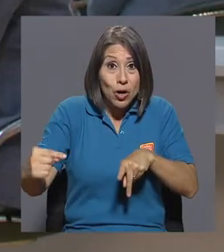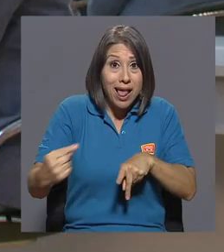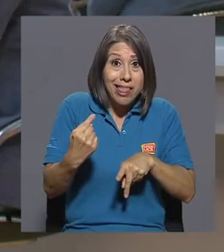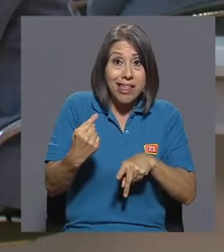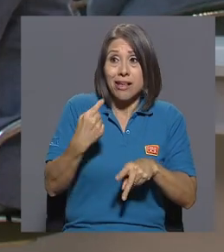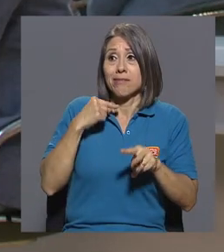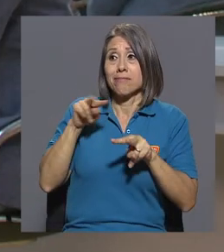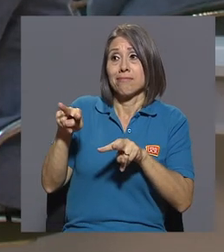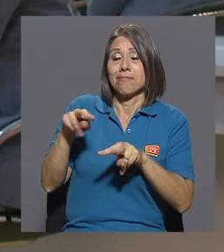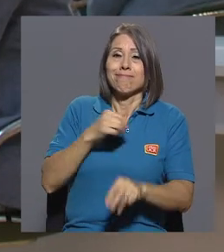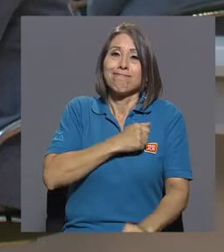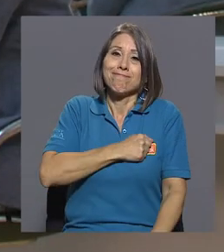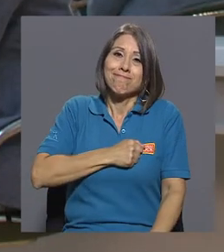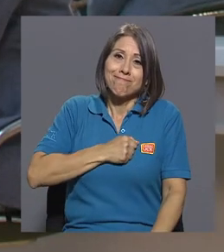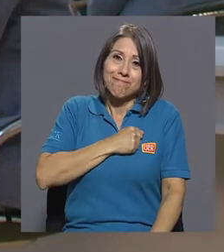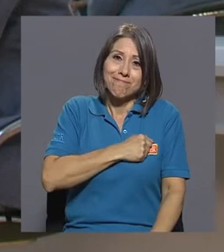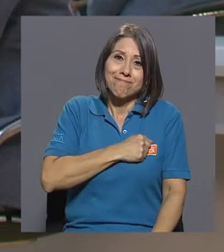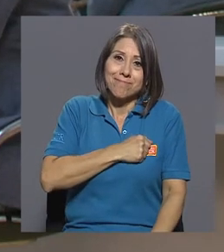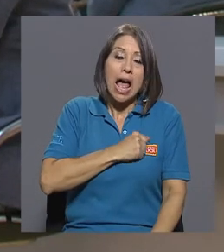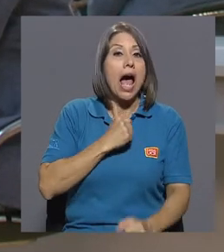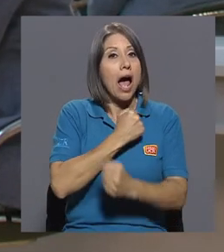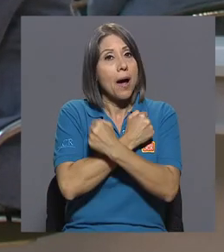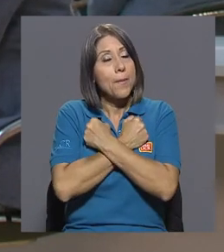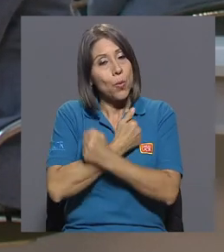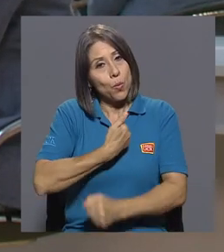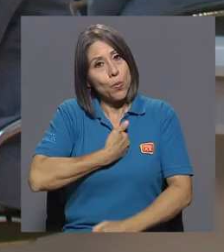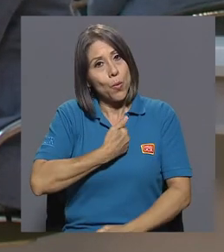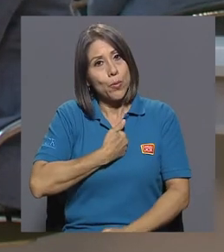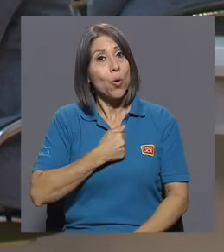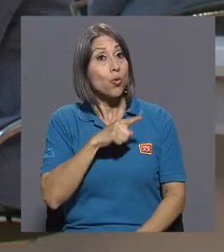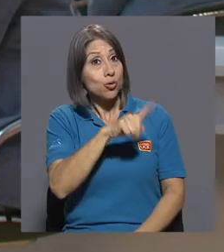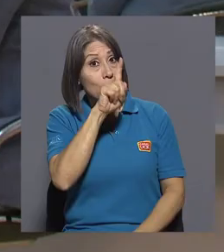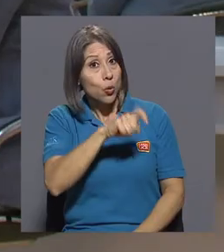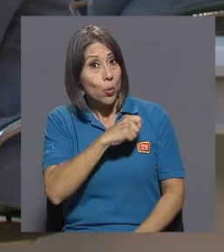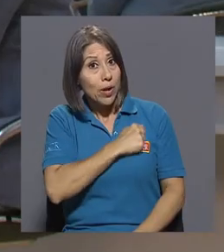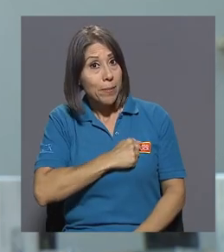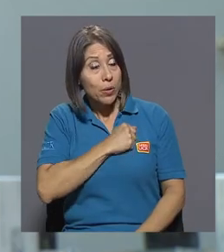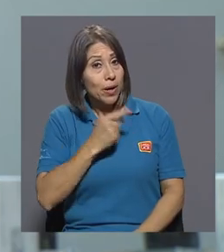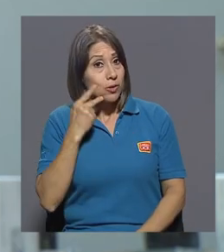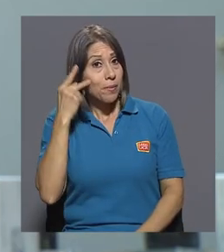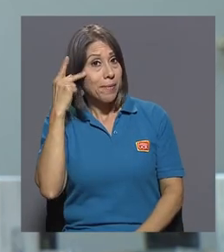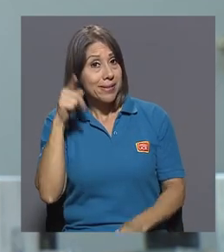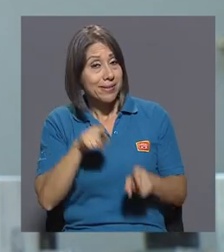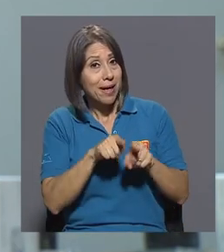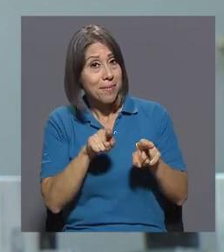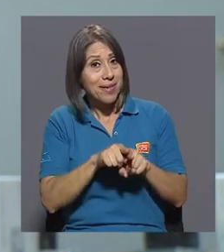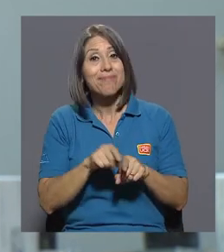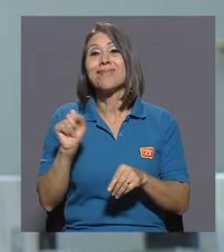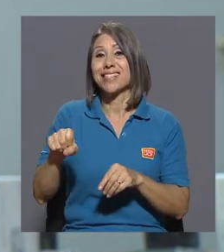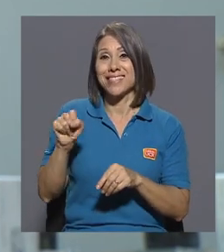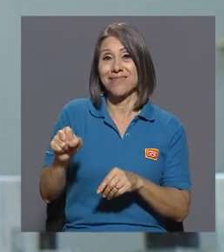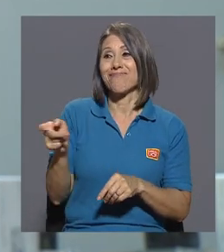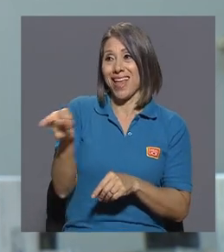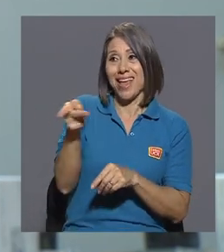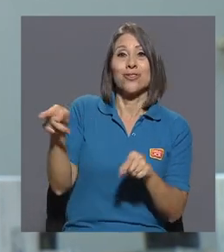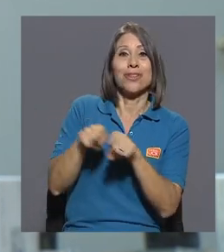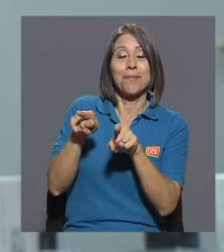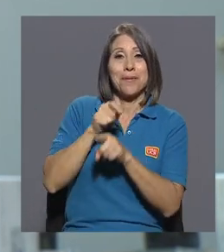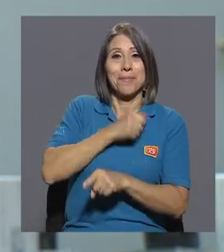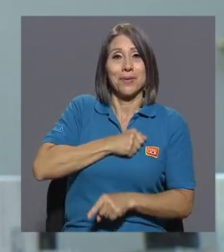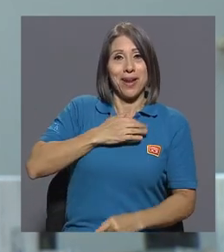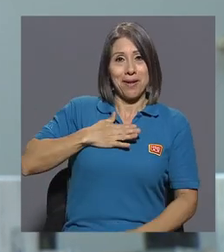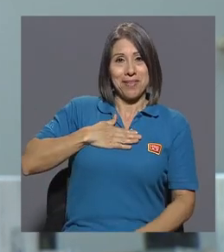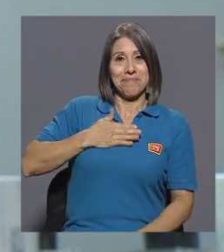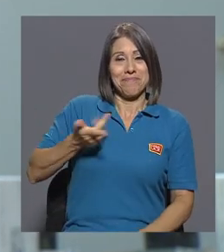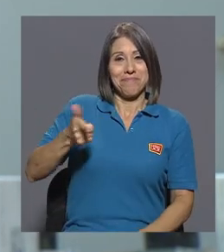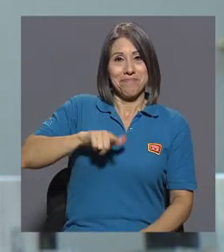Amor es tener amor propio, respeto. Eso tuvo que perdonar a sus papás también. Sí, ellos también a mí, ¿verdad? Y yo a ellos.